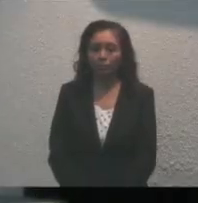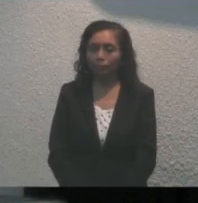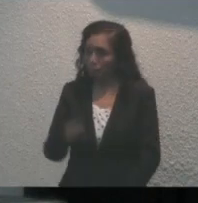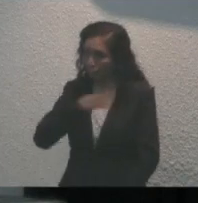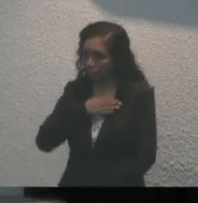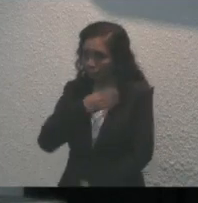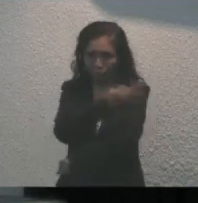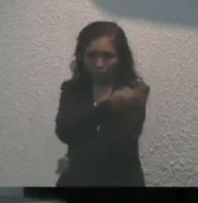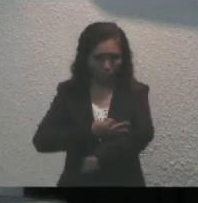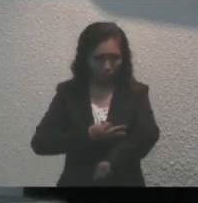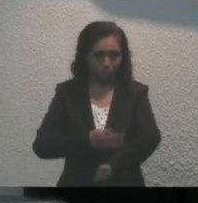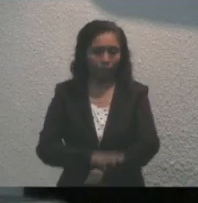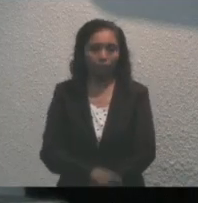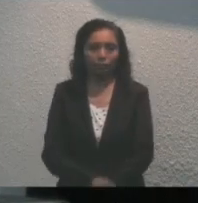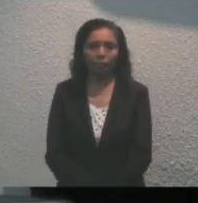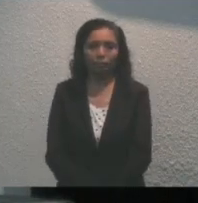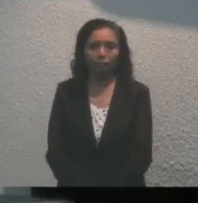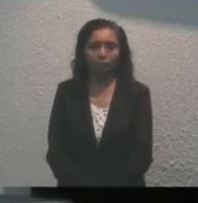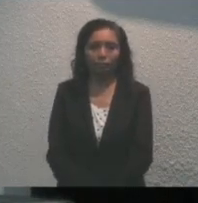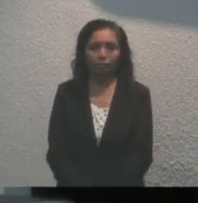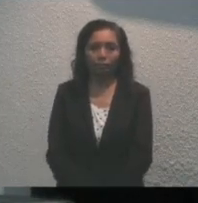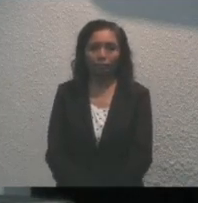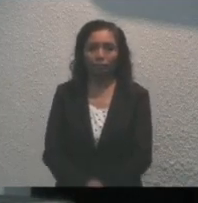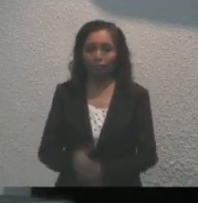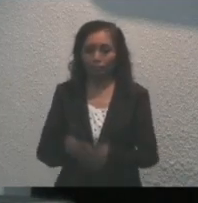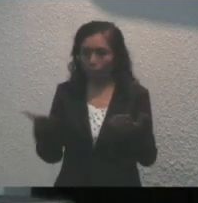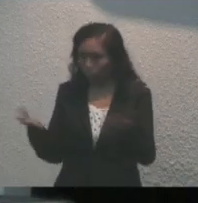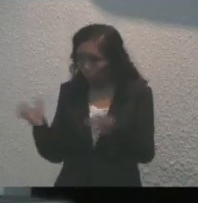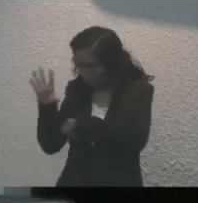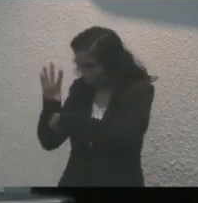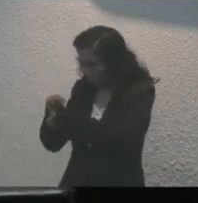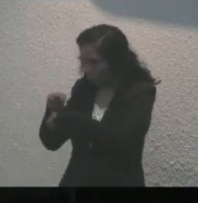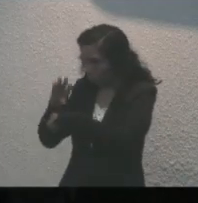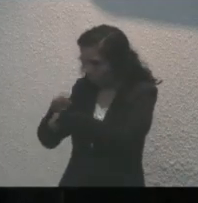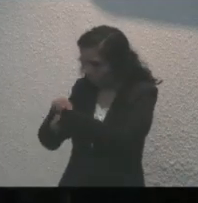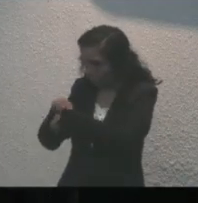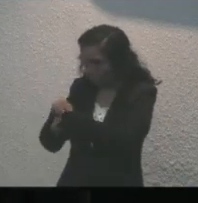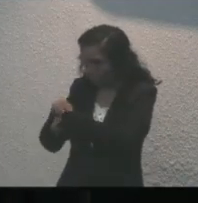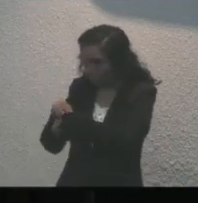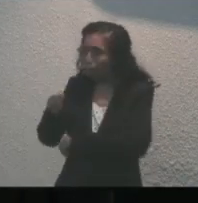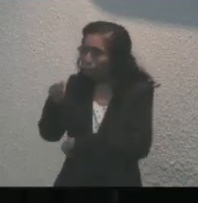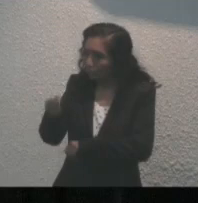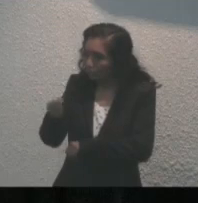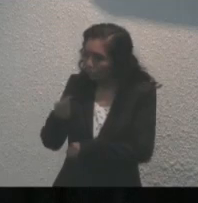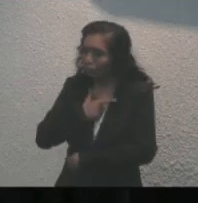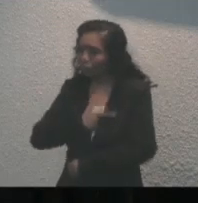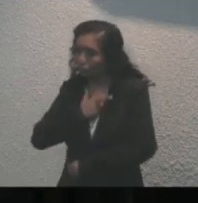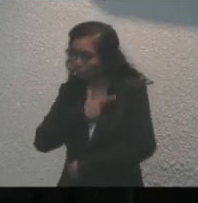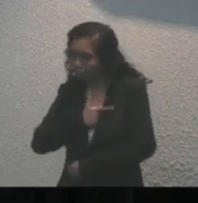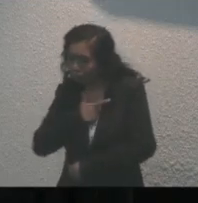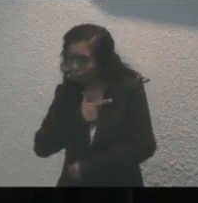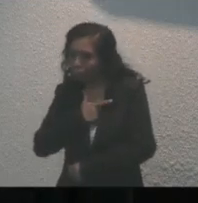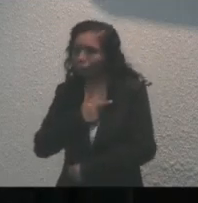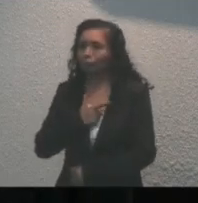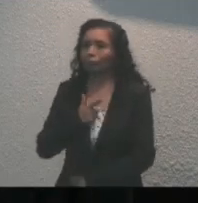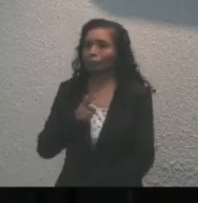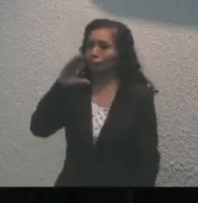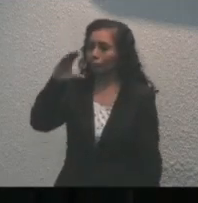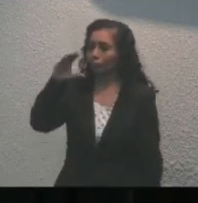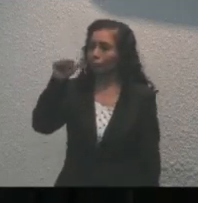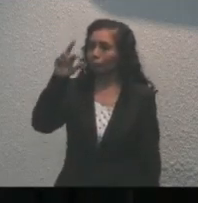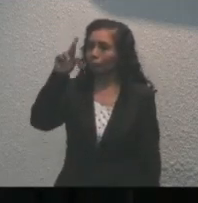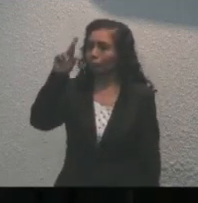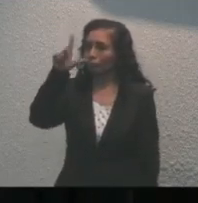Buenas tardes. Con su venia, saludo con mucho gusto al contador